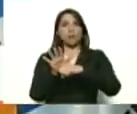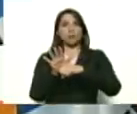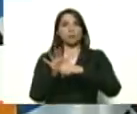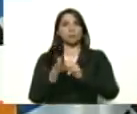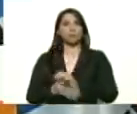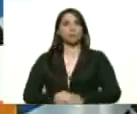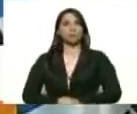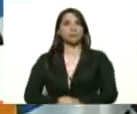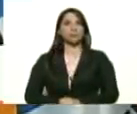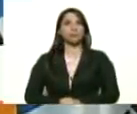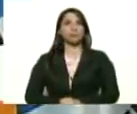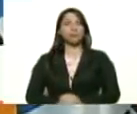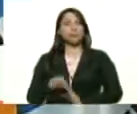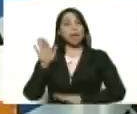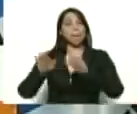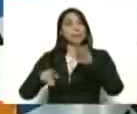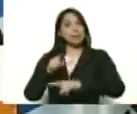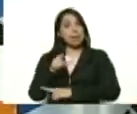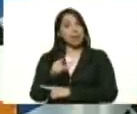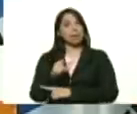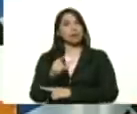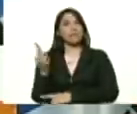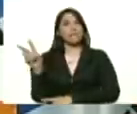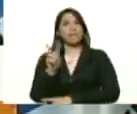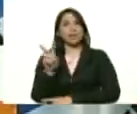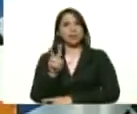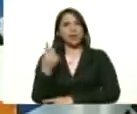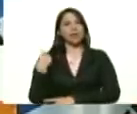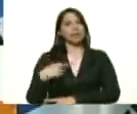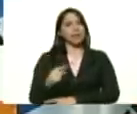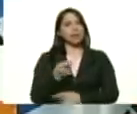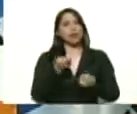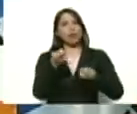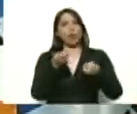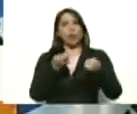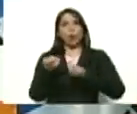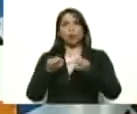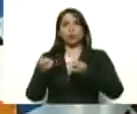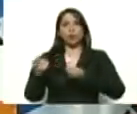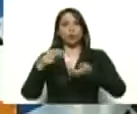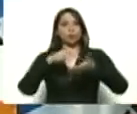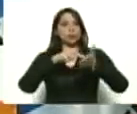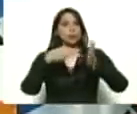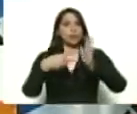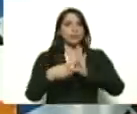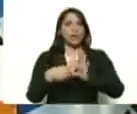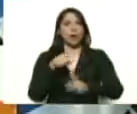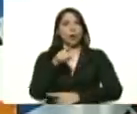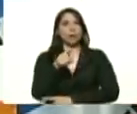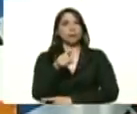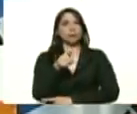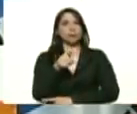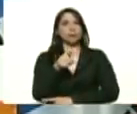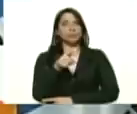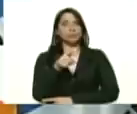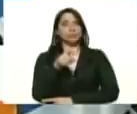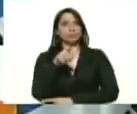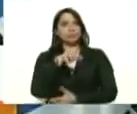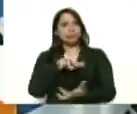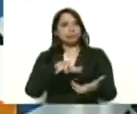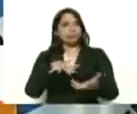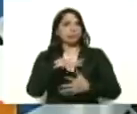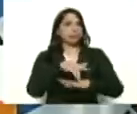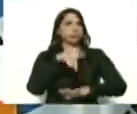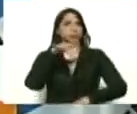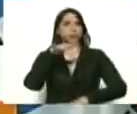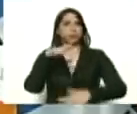ello, Venezuela ha tenido un control de lo que ha significado esta crisis